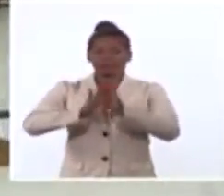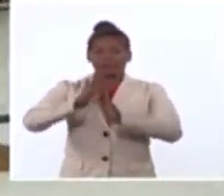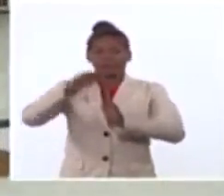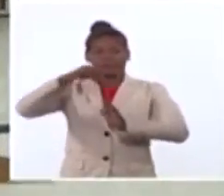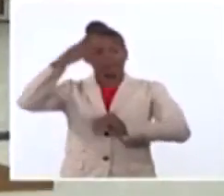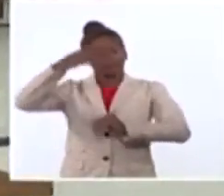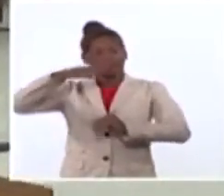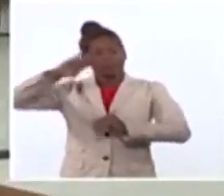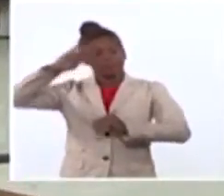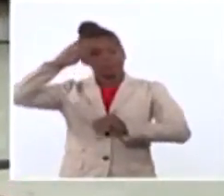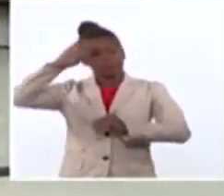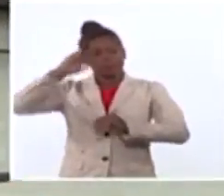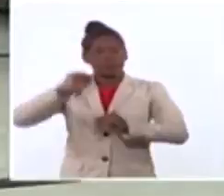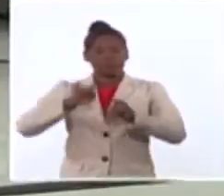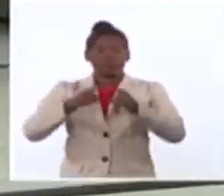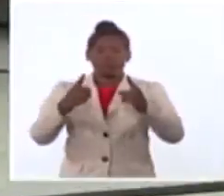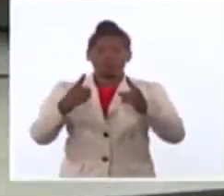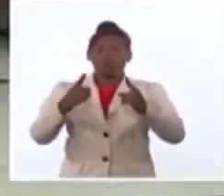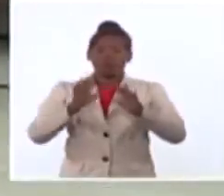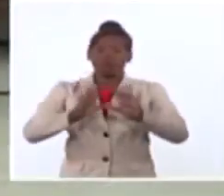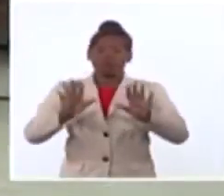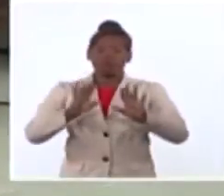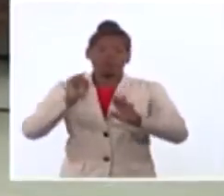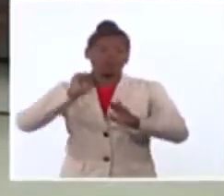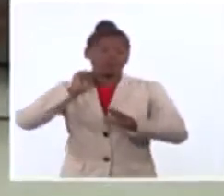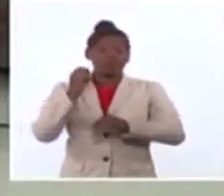largo y difícil periodo.